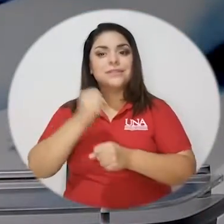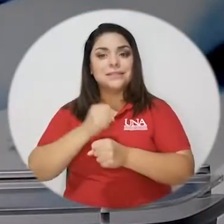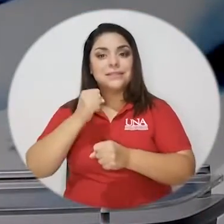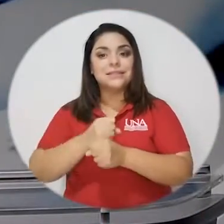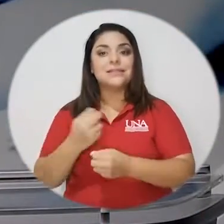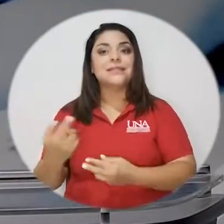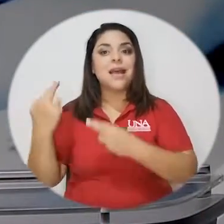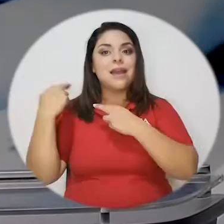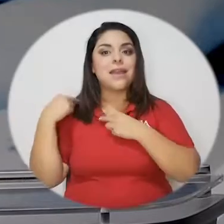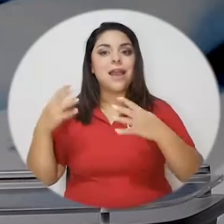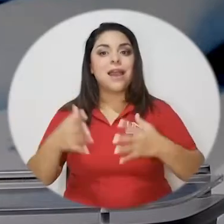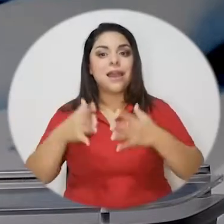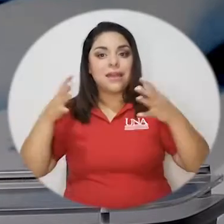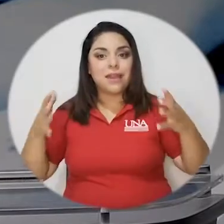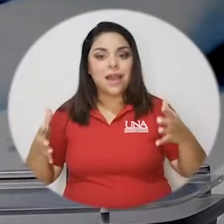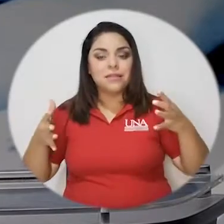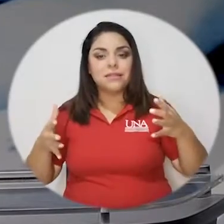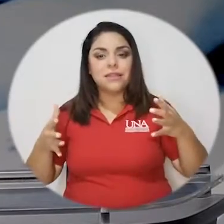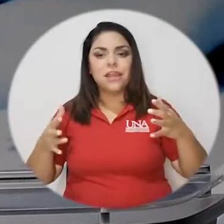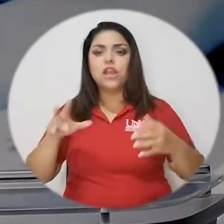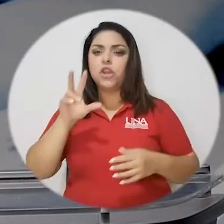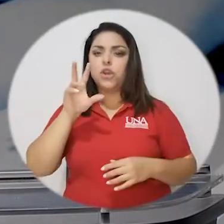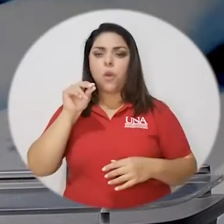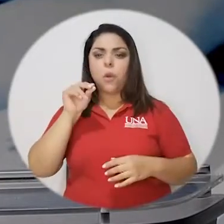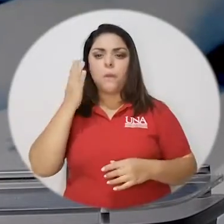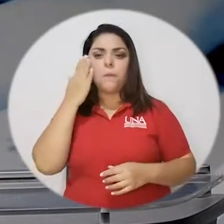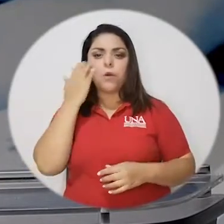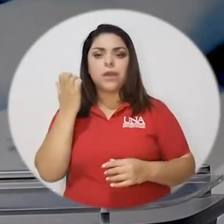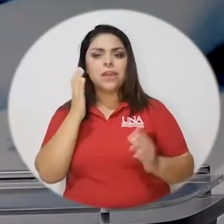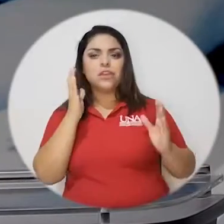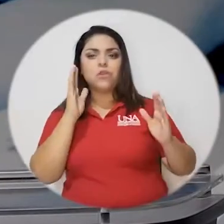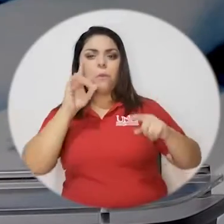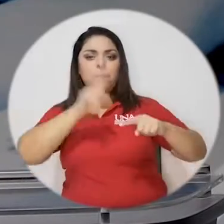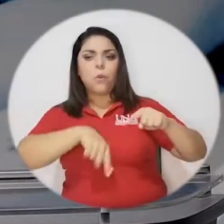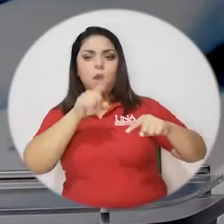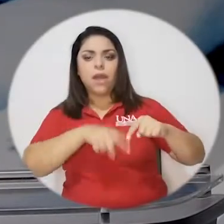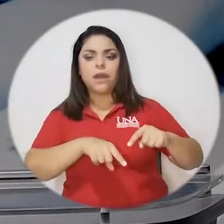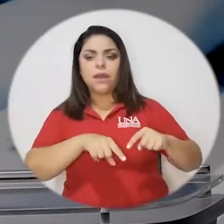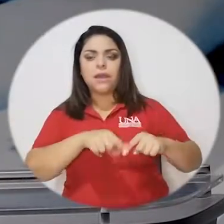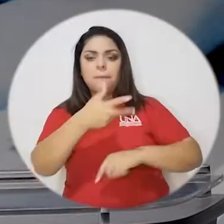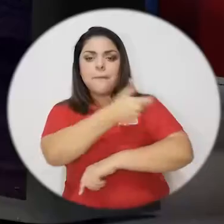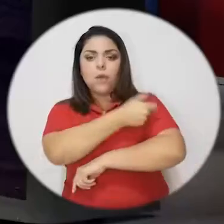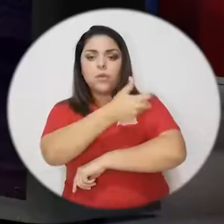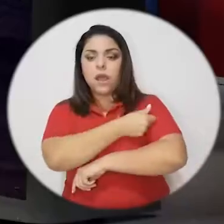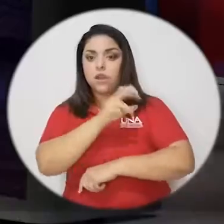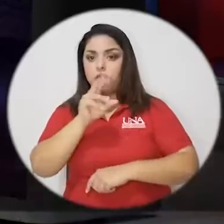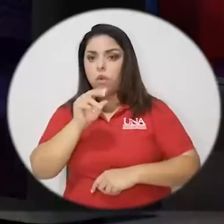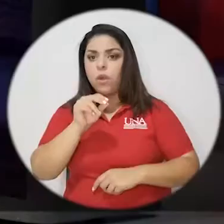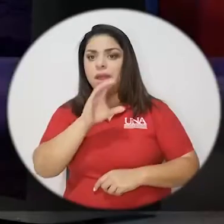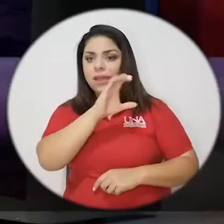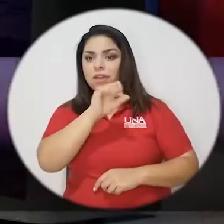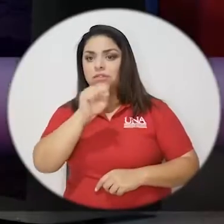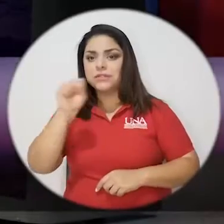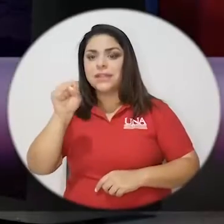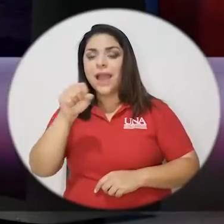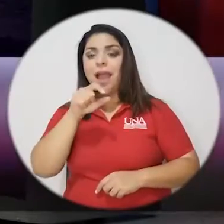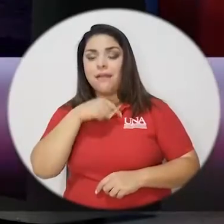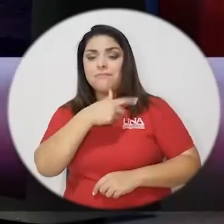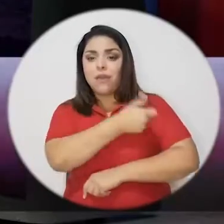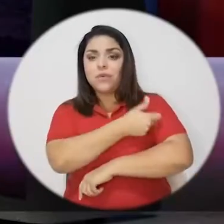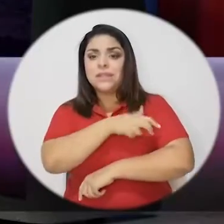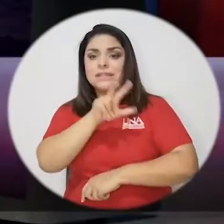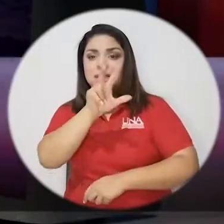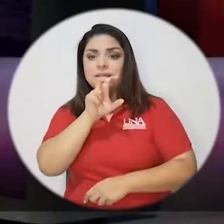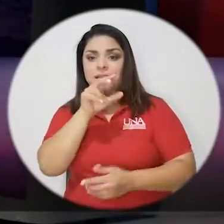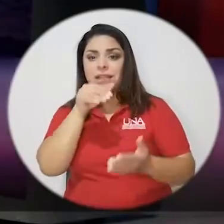Esto es una tarea enorme, no porque haya o no haya capacidad de vacunación. La Caja Costarricense de Seguro Social vacuna